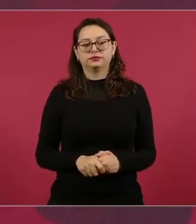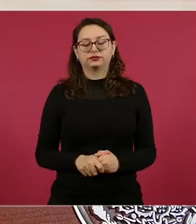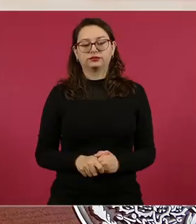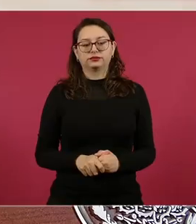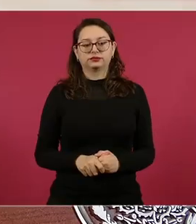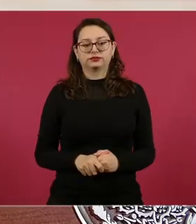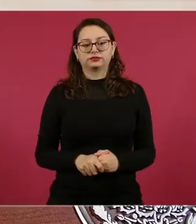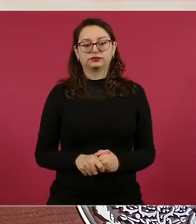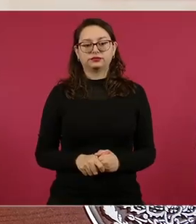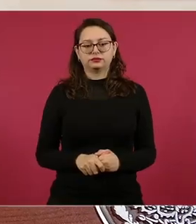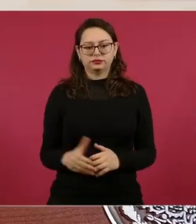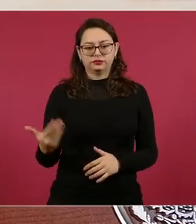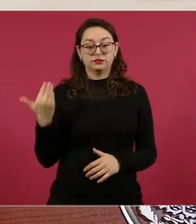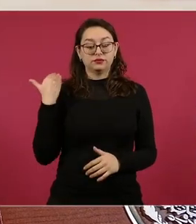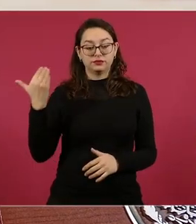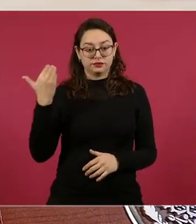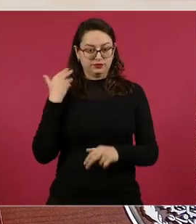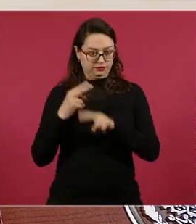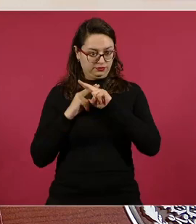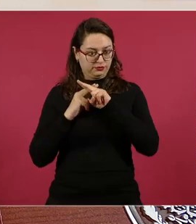Acaba de pasar, ¿no?